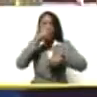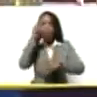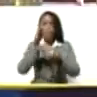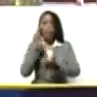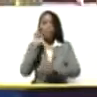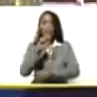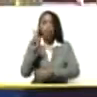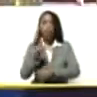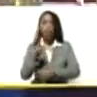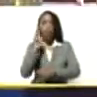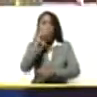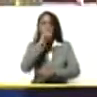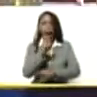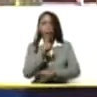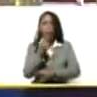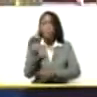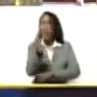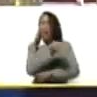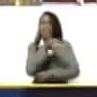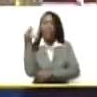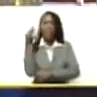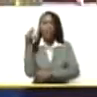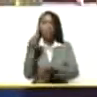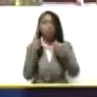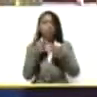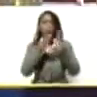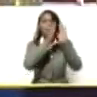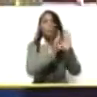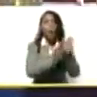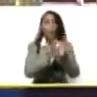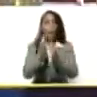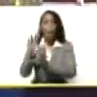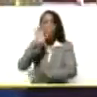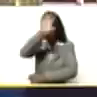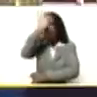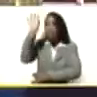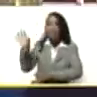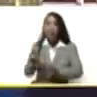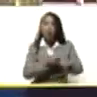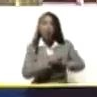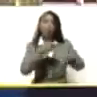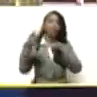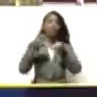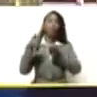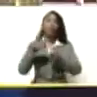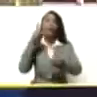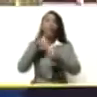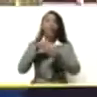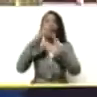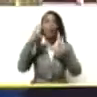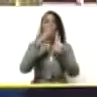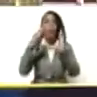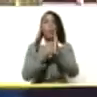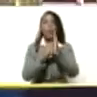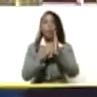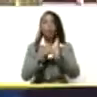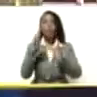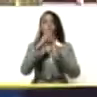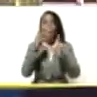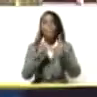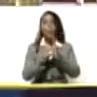un año esplendoroso para la organización de países exportadores de petróleo lópez y lópez plus